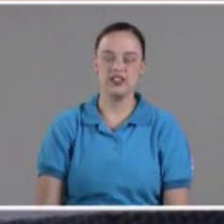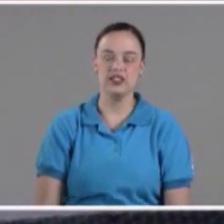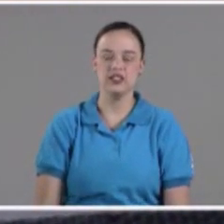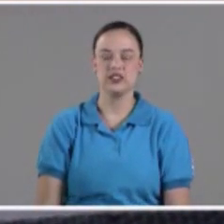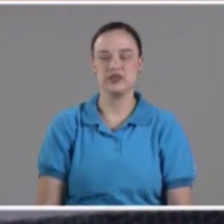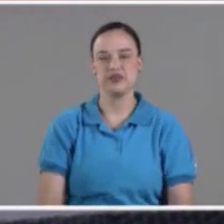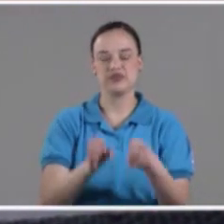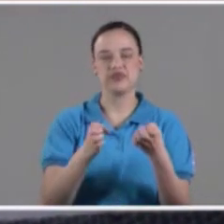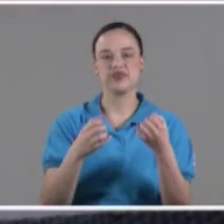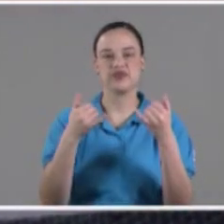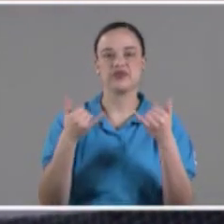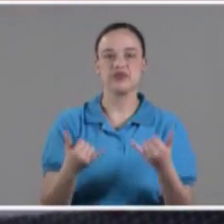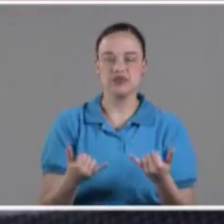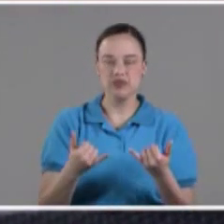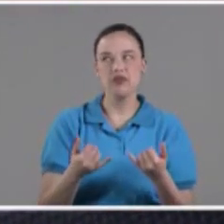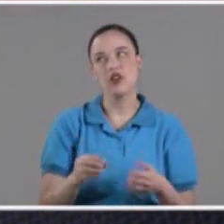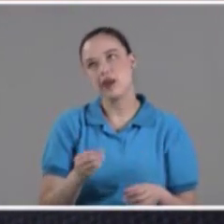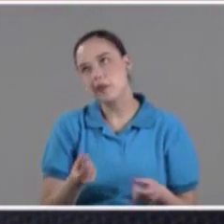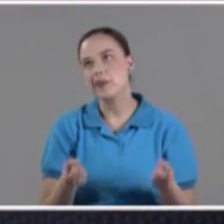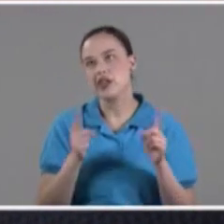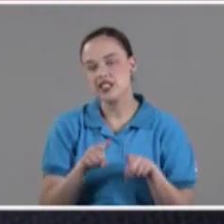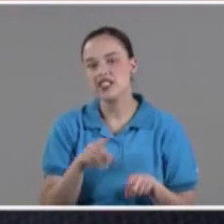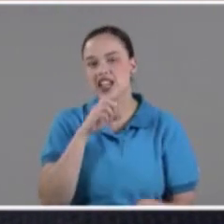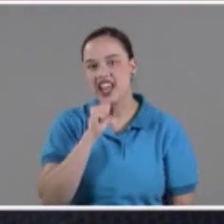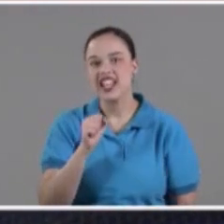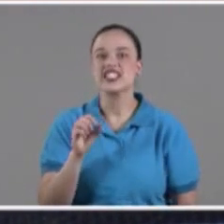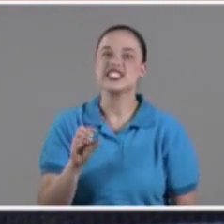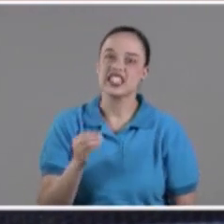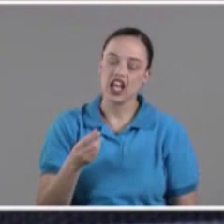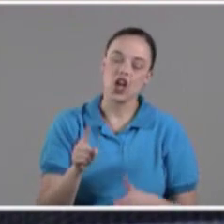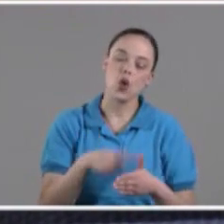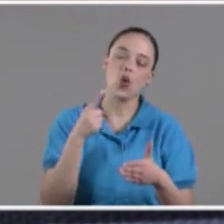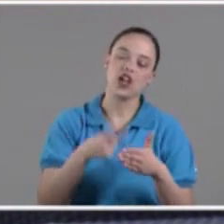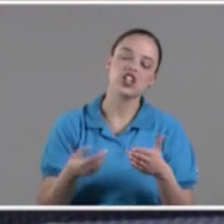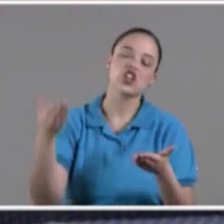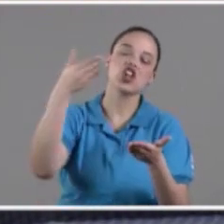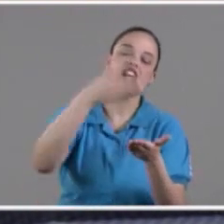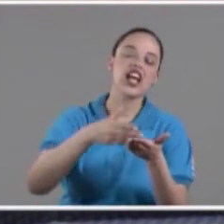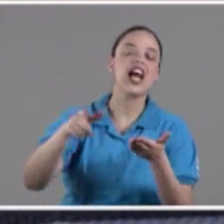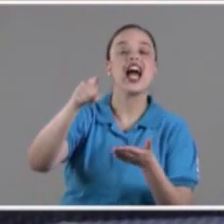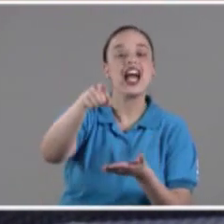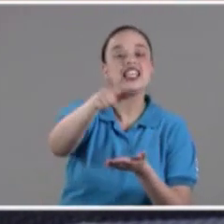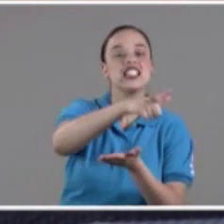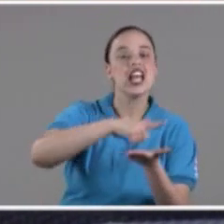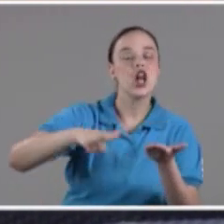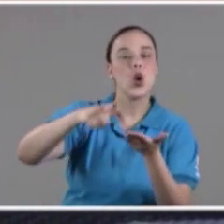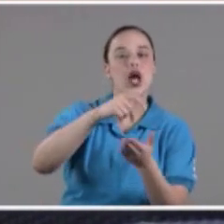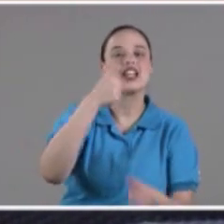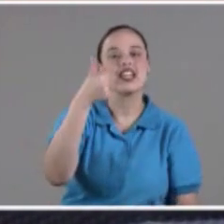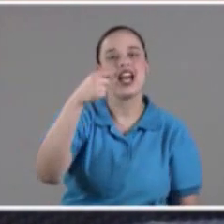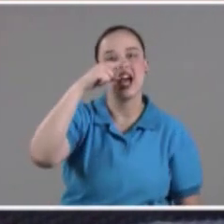Ahora resulta que cuando llegan a la era de atar